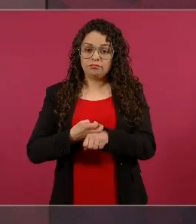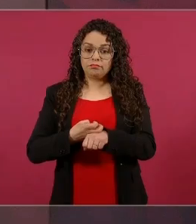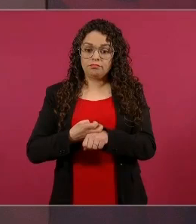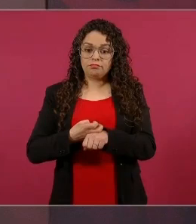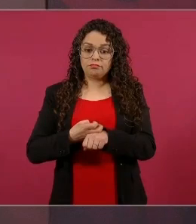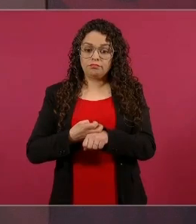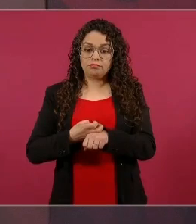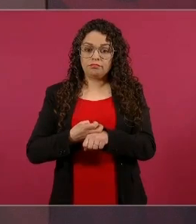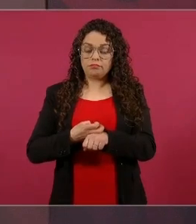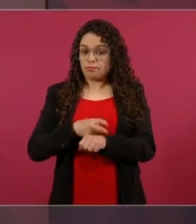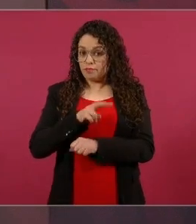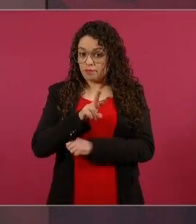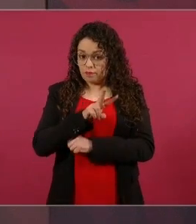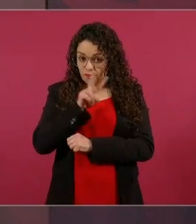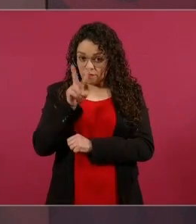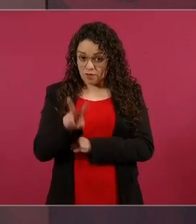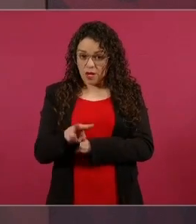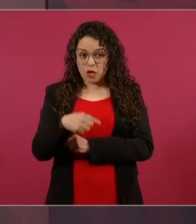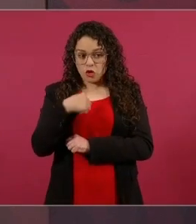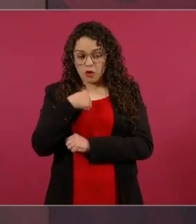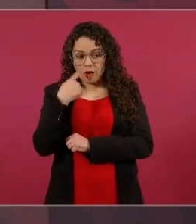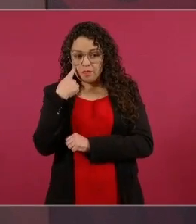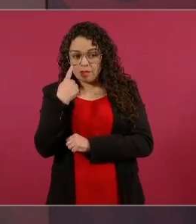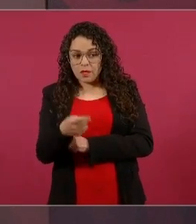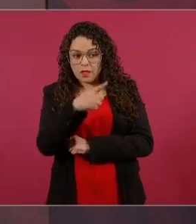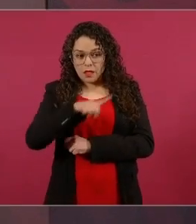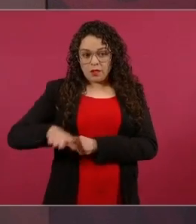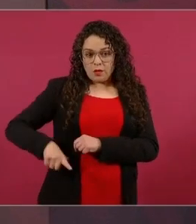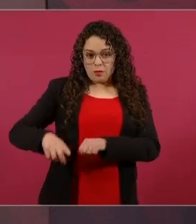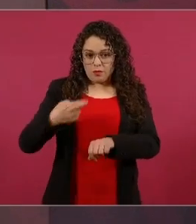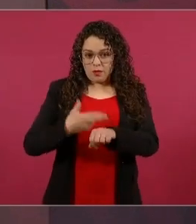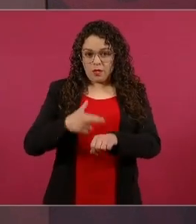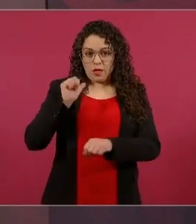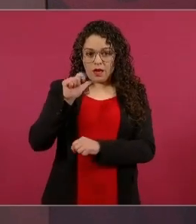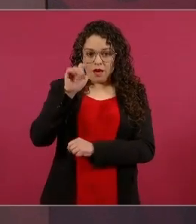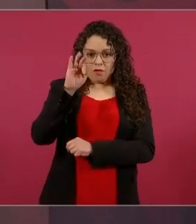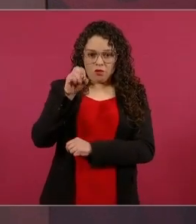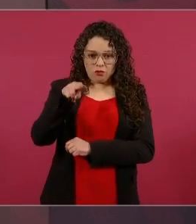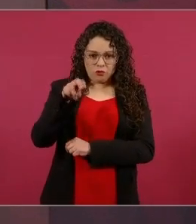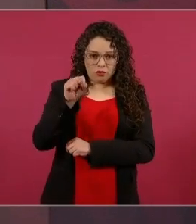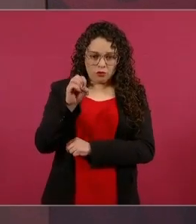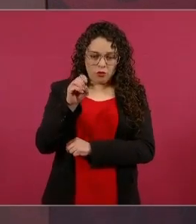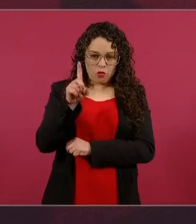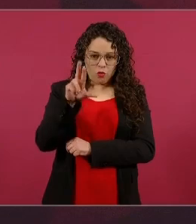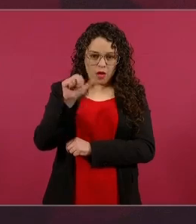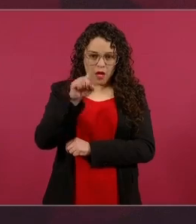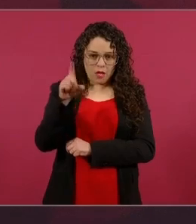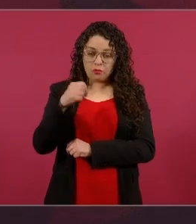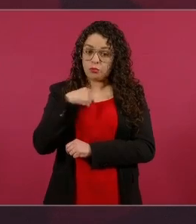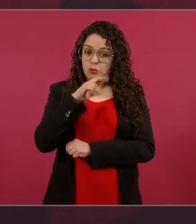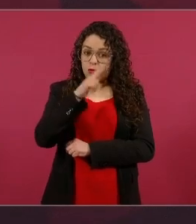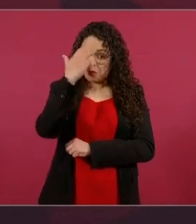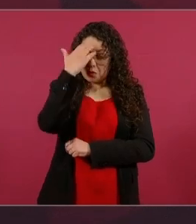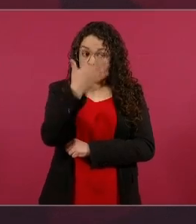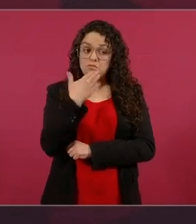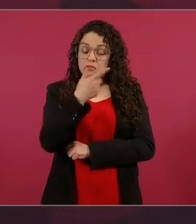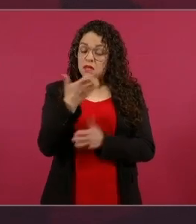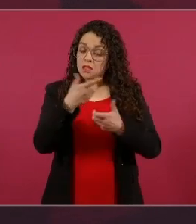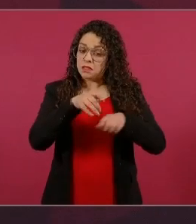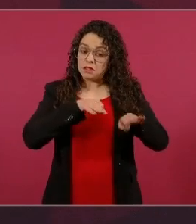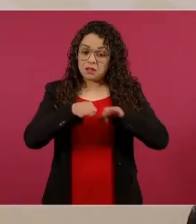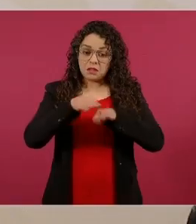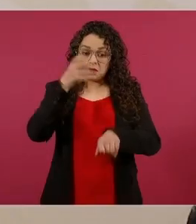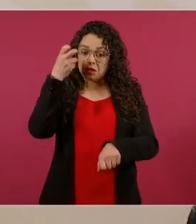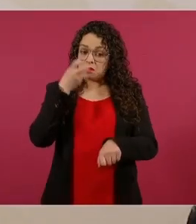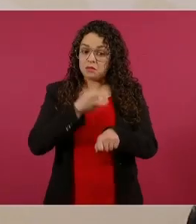mucho reconocimiento al gobernador Alfonso durazo ya ves cómo